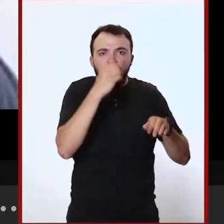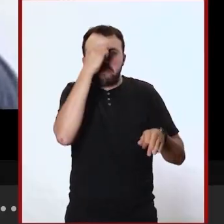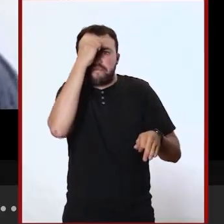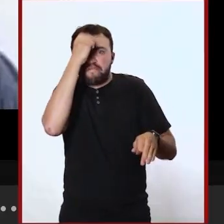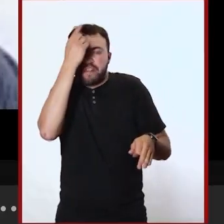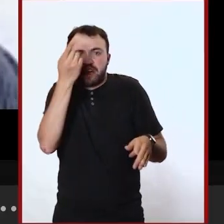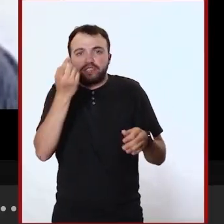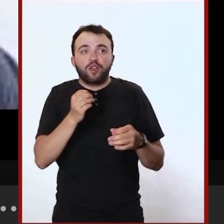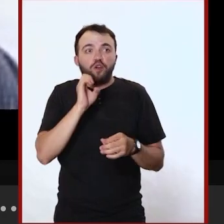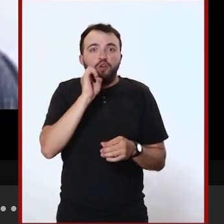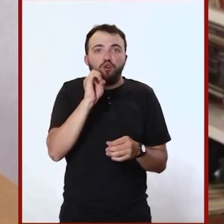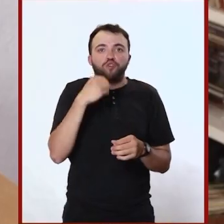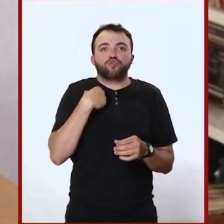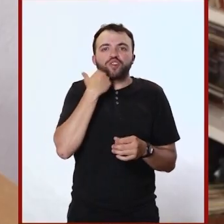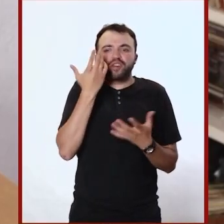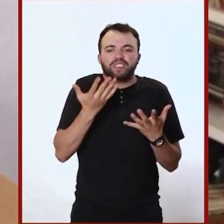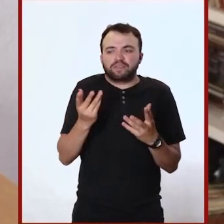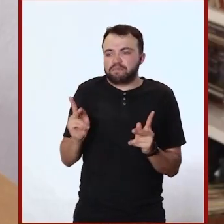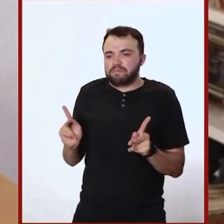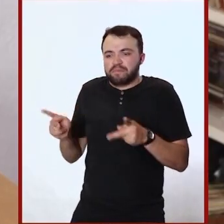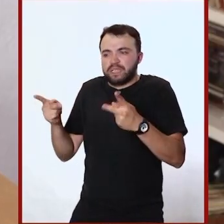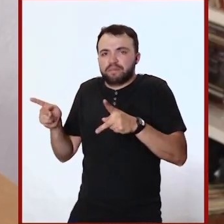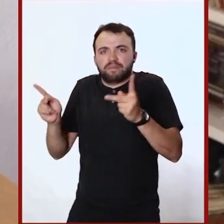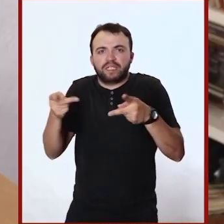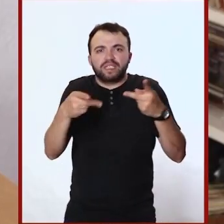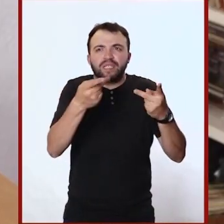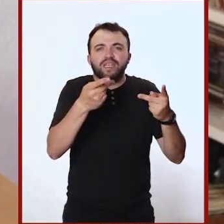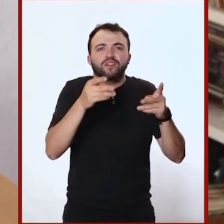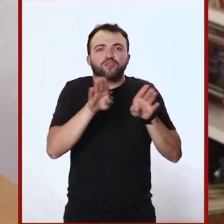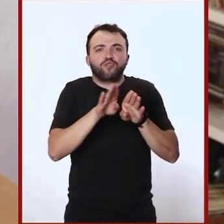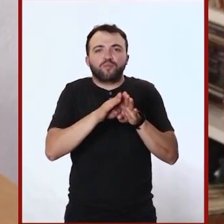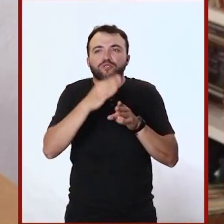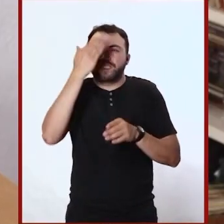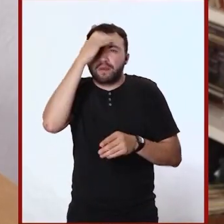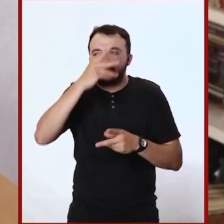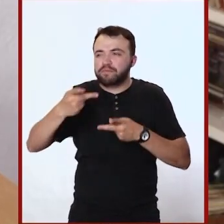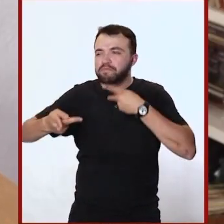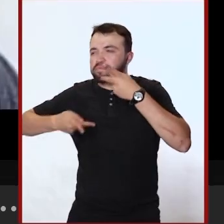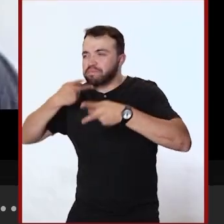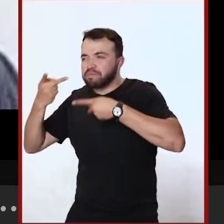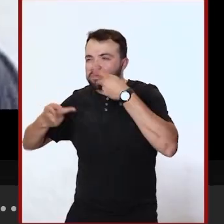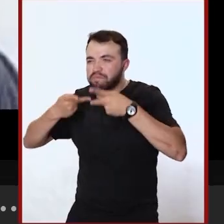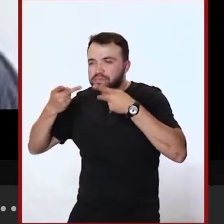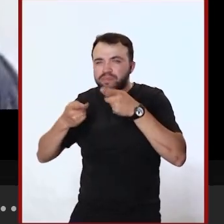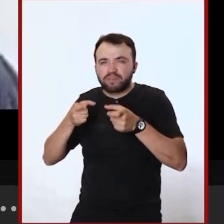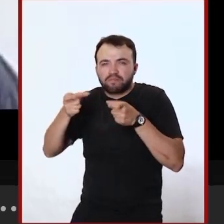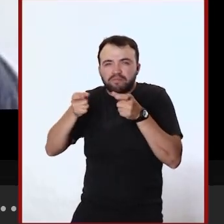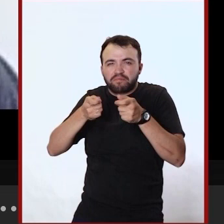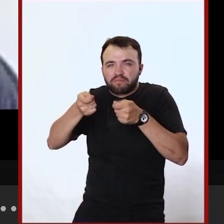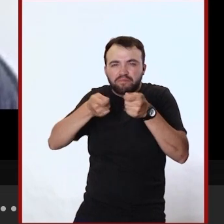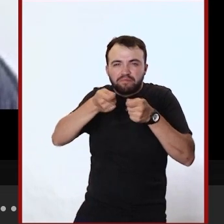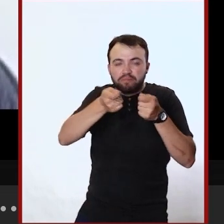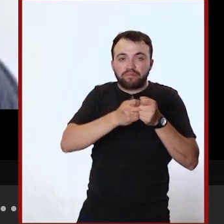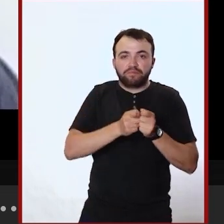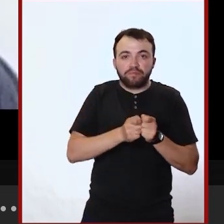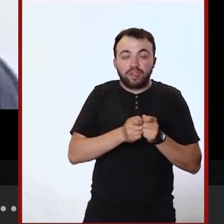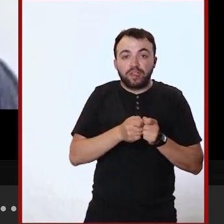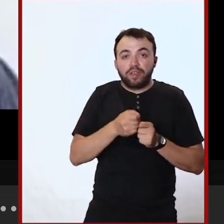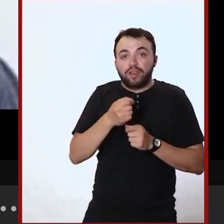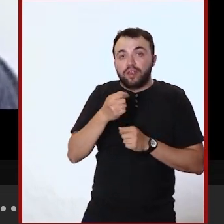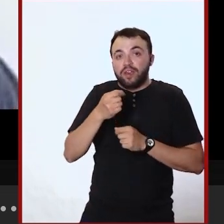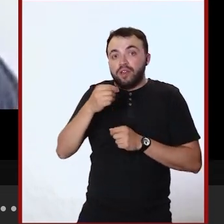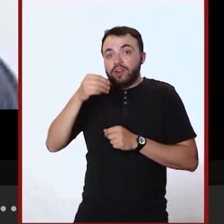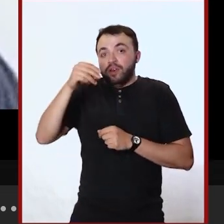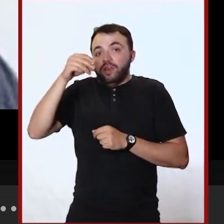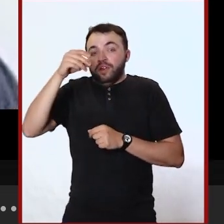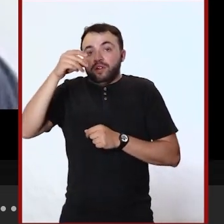propone, el servicio que uno quiere dar, también es fundamental. Entonces, los conocimientos claves, creo que hay muchas formas de